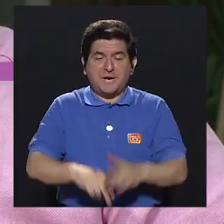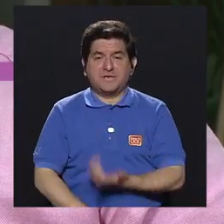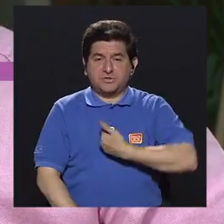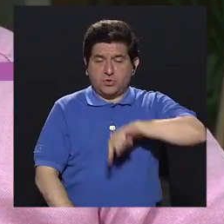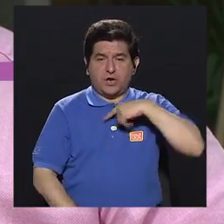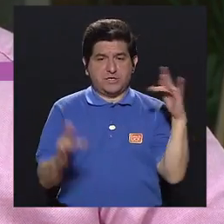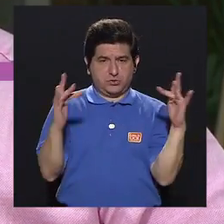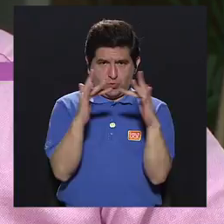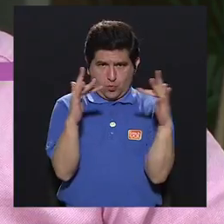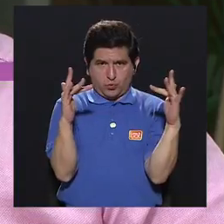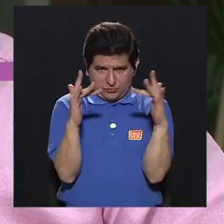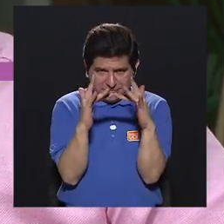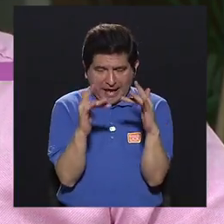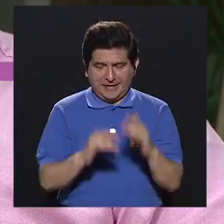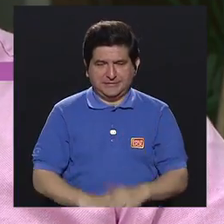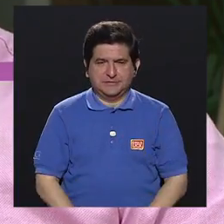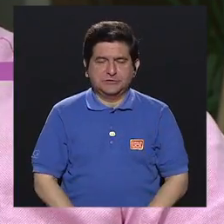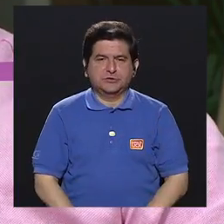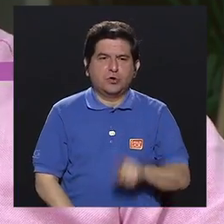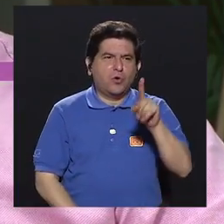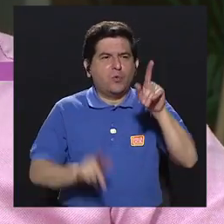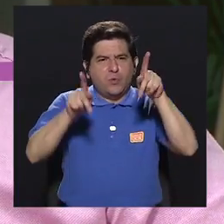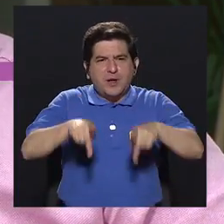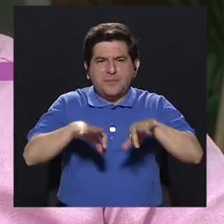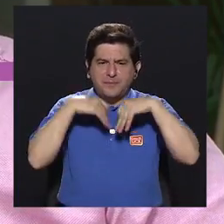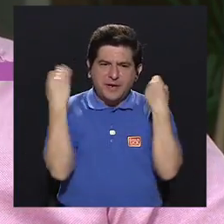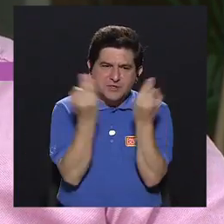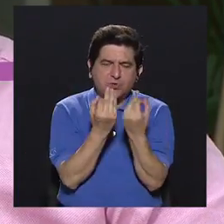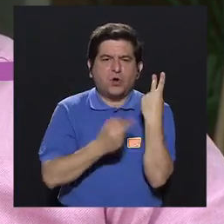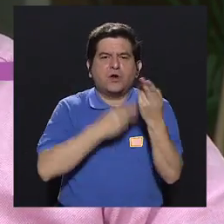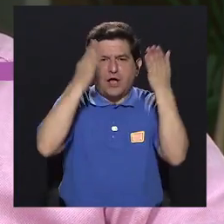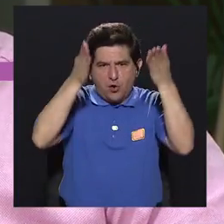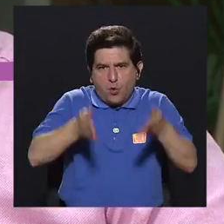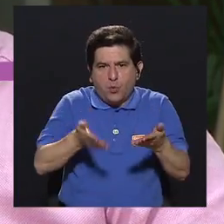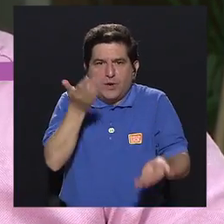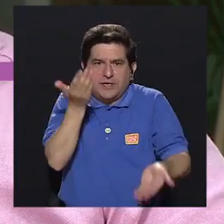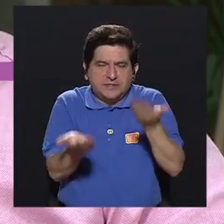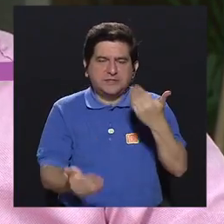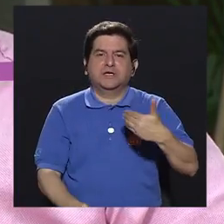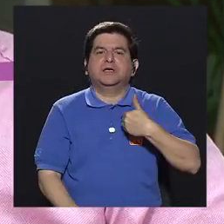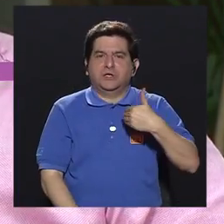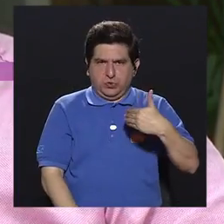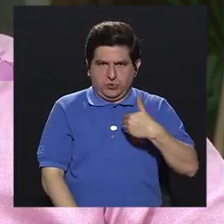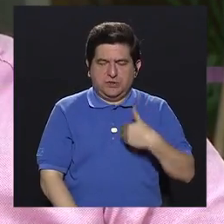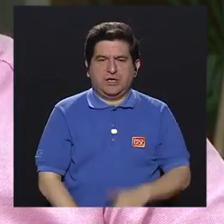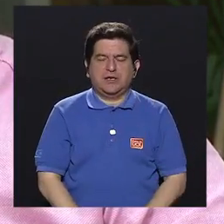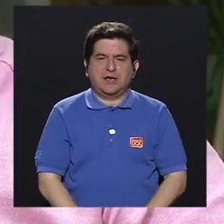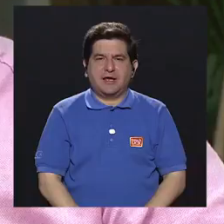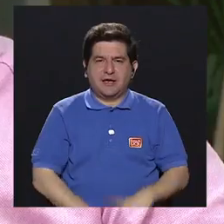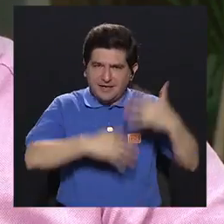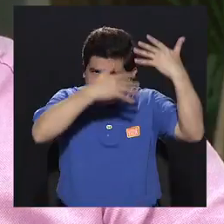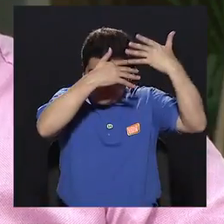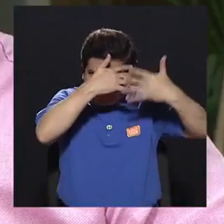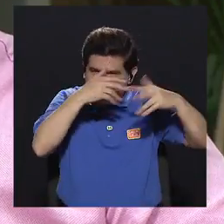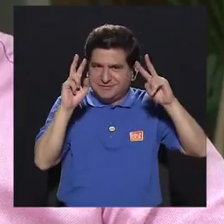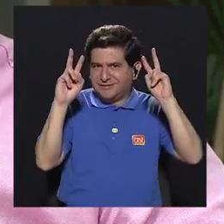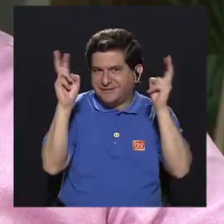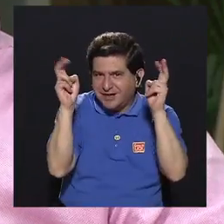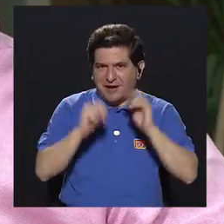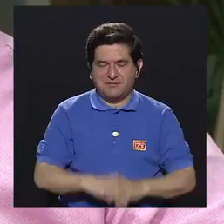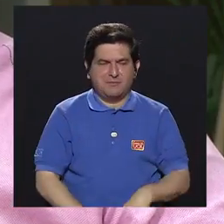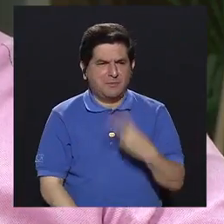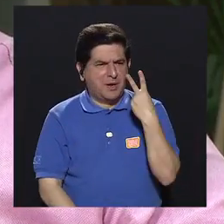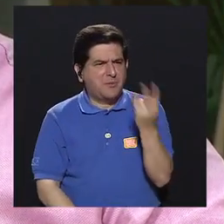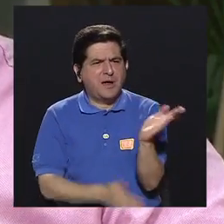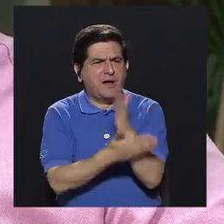hemos estado en contacto con algún familiar o con algún vecino que ha tenido un derrame, vemos